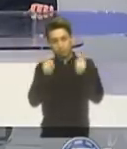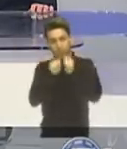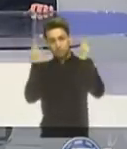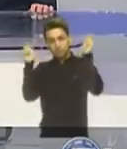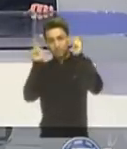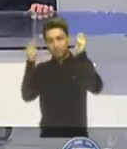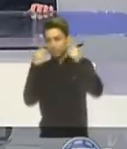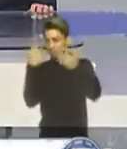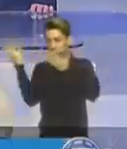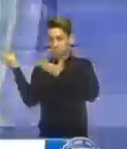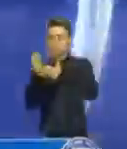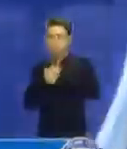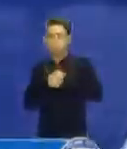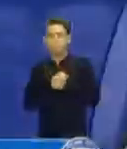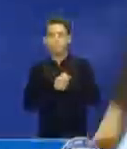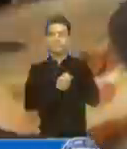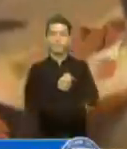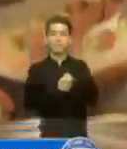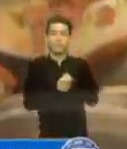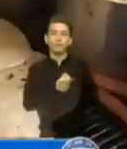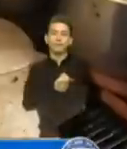Veamos.